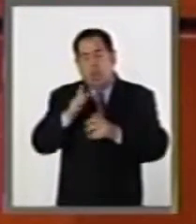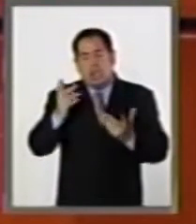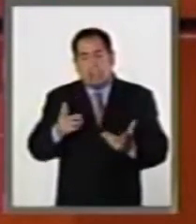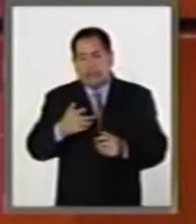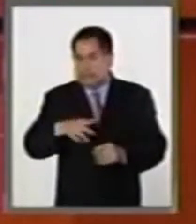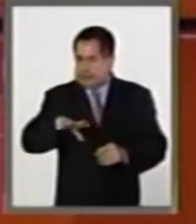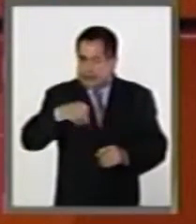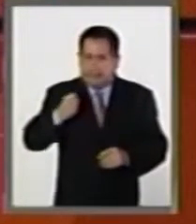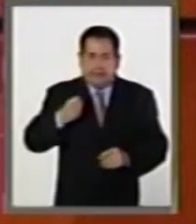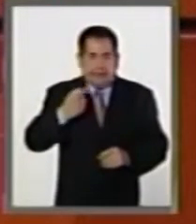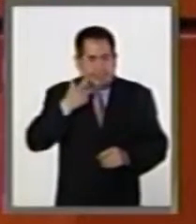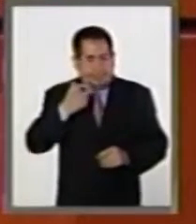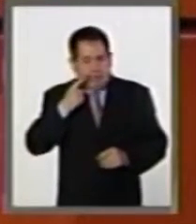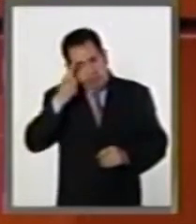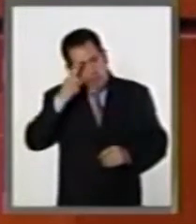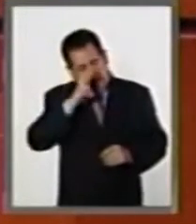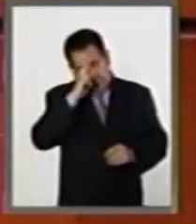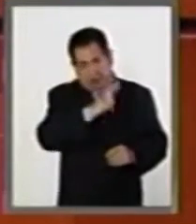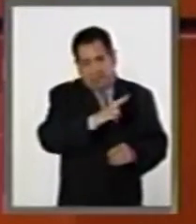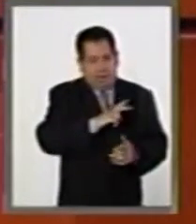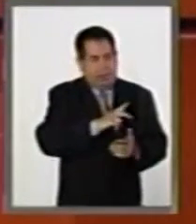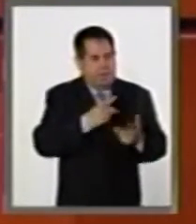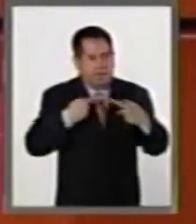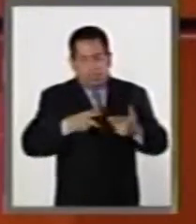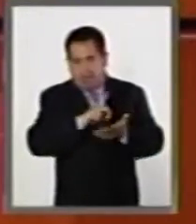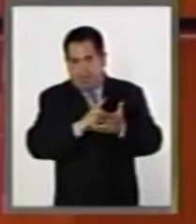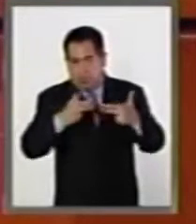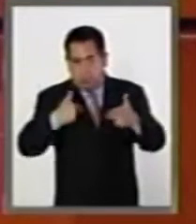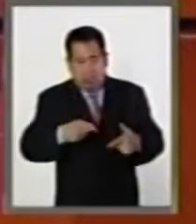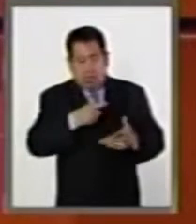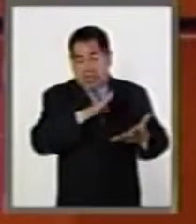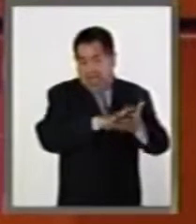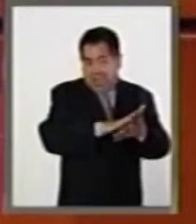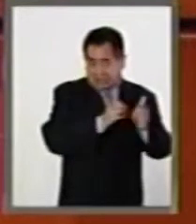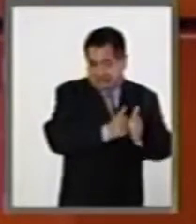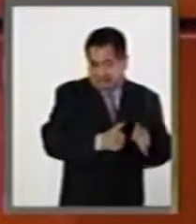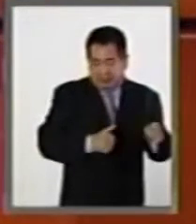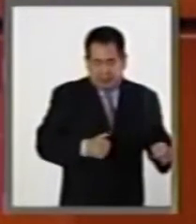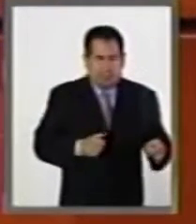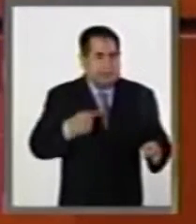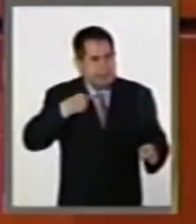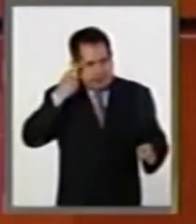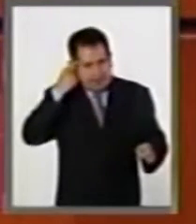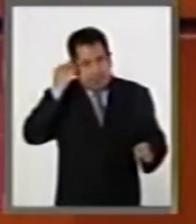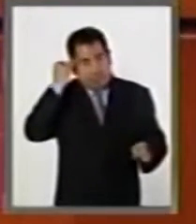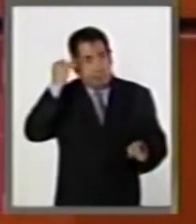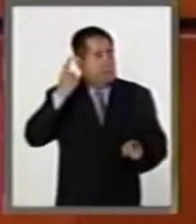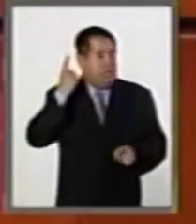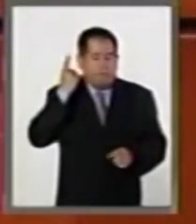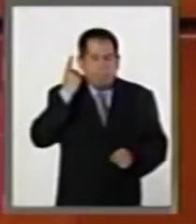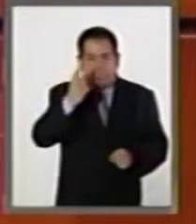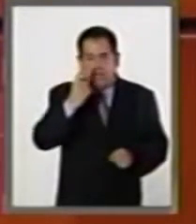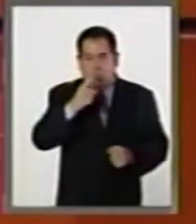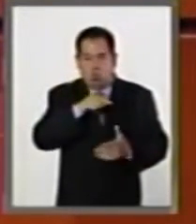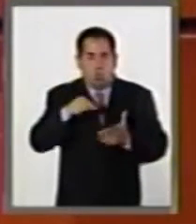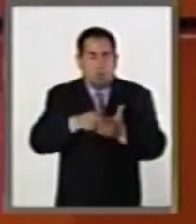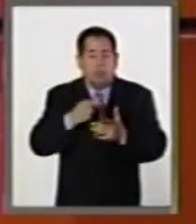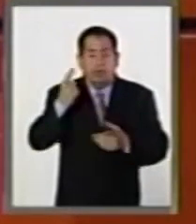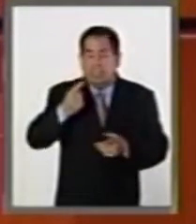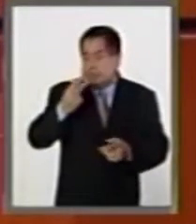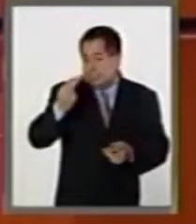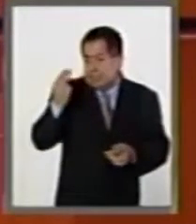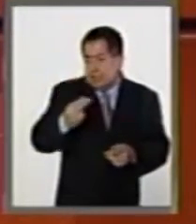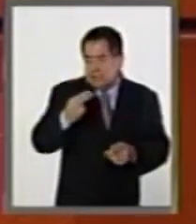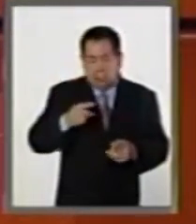el respeto y garantía de los derechos de las personas privadas de libertad, se establece como primer lugar la necesidad